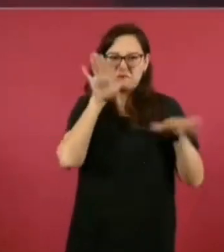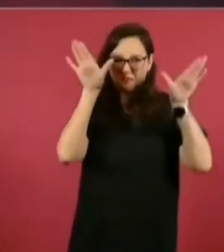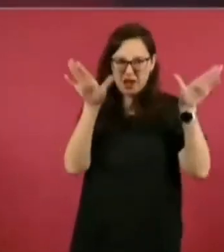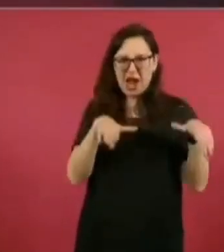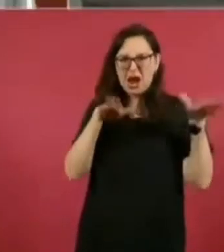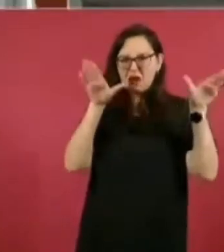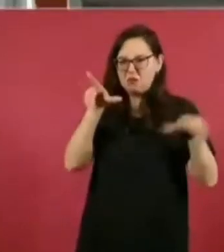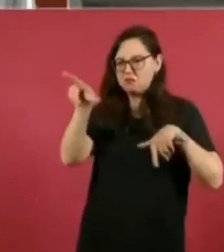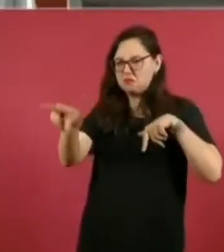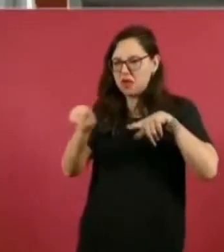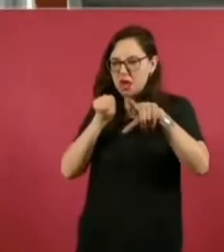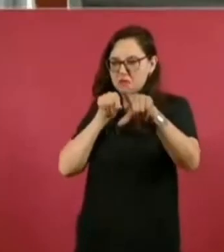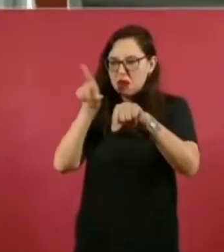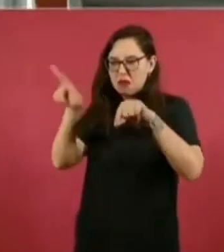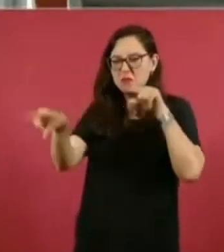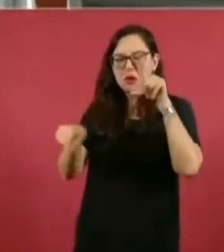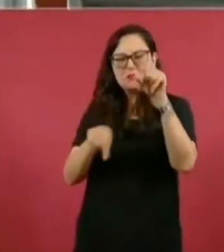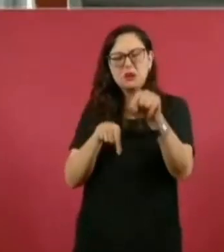Sí, el modelo nuestro,